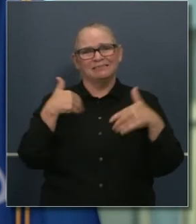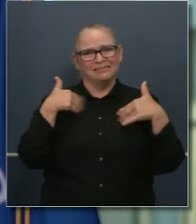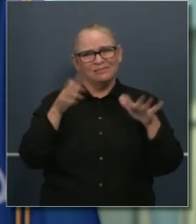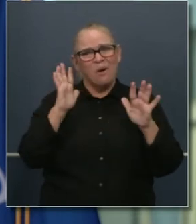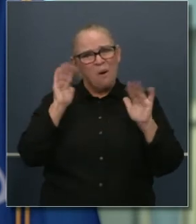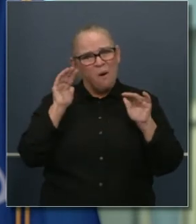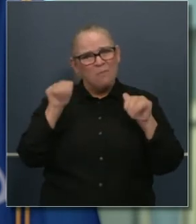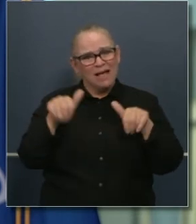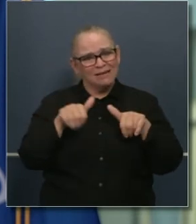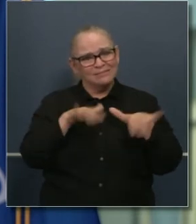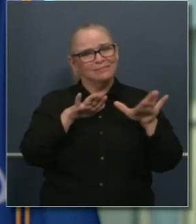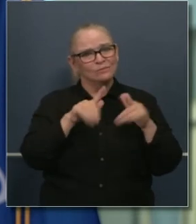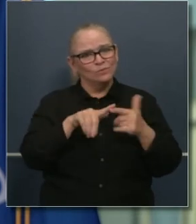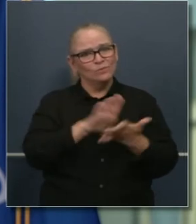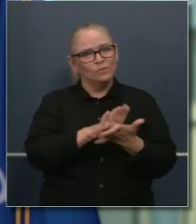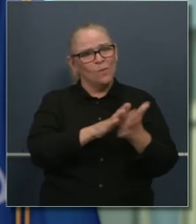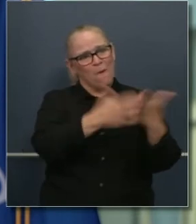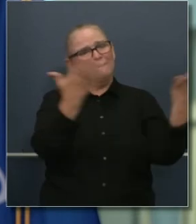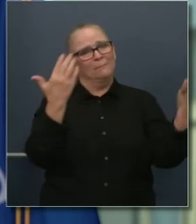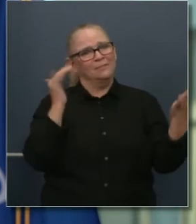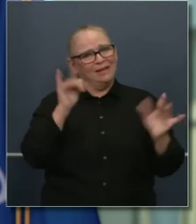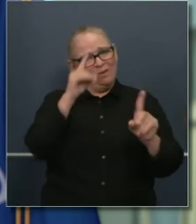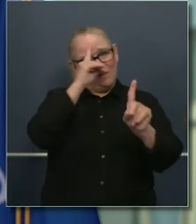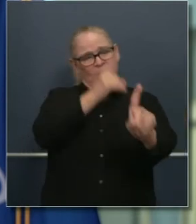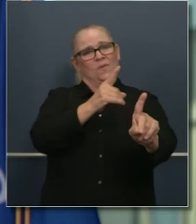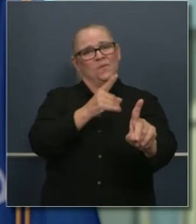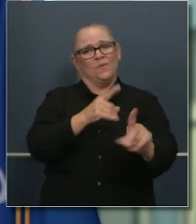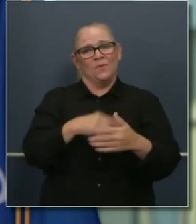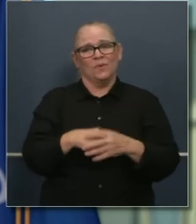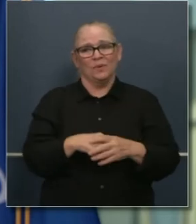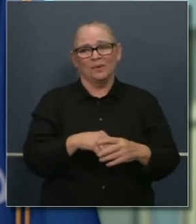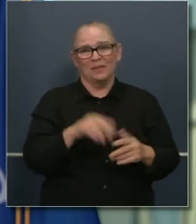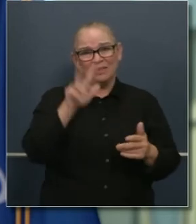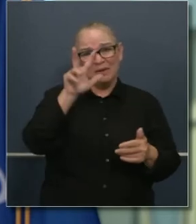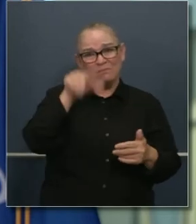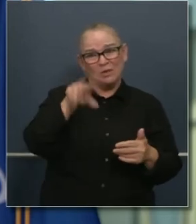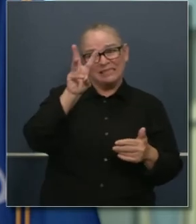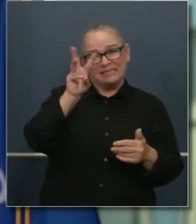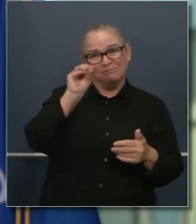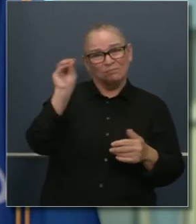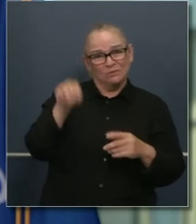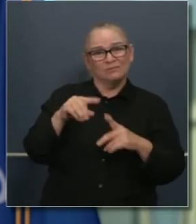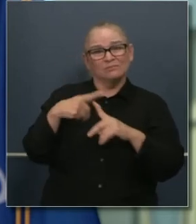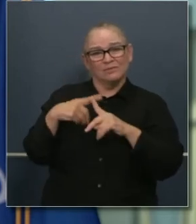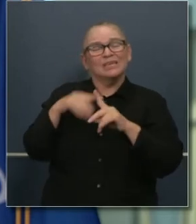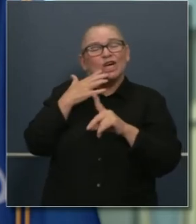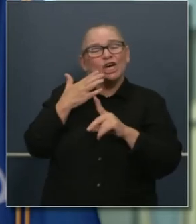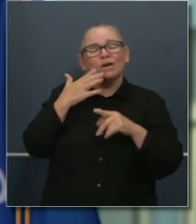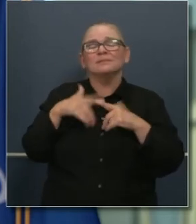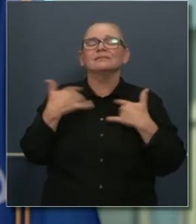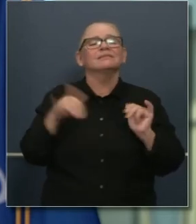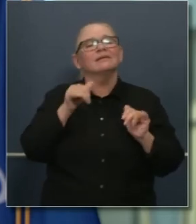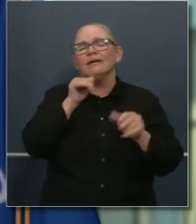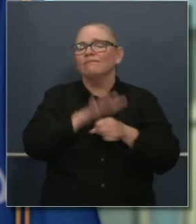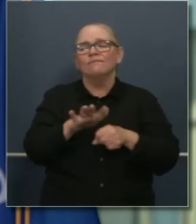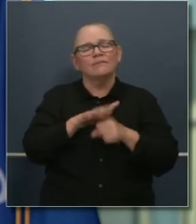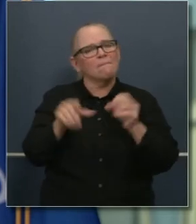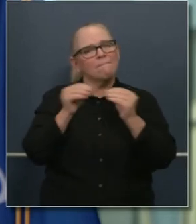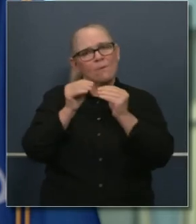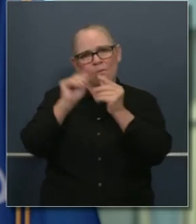reducir la transmisión de esta enfermedad 3.6 por ciento de positividad es una tasa alentadora pero tenemos que seguir